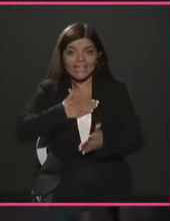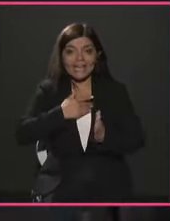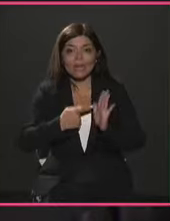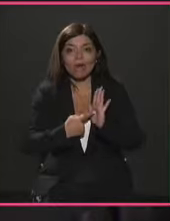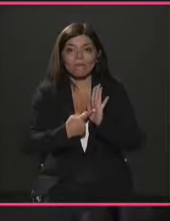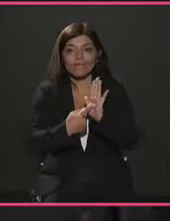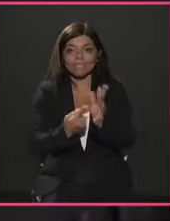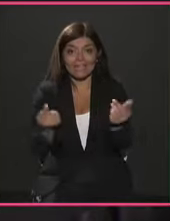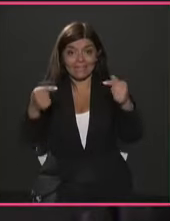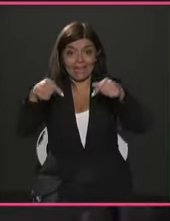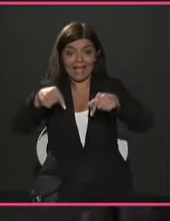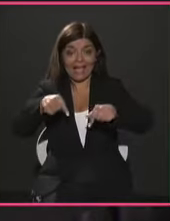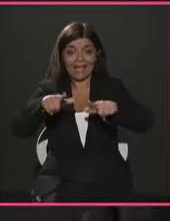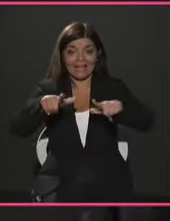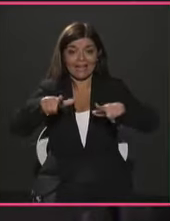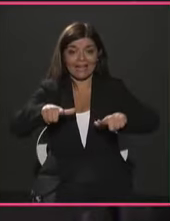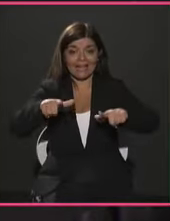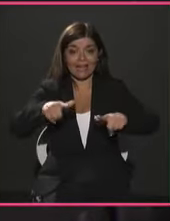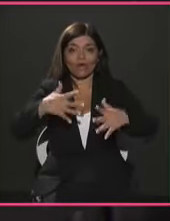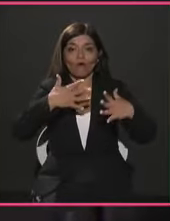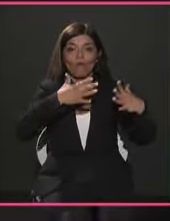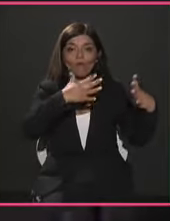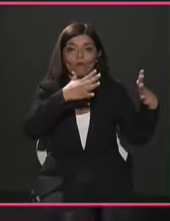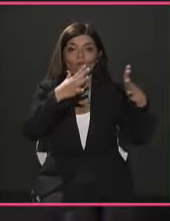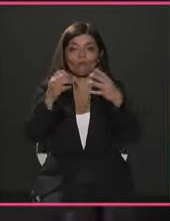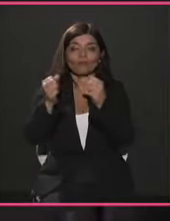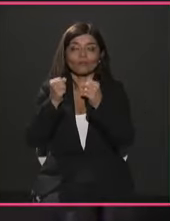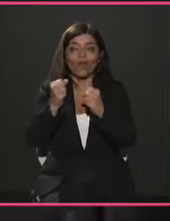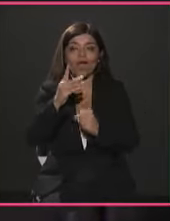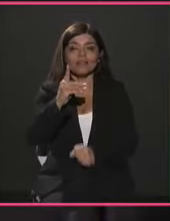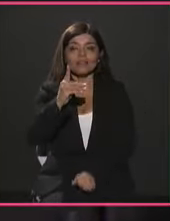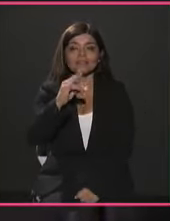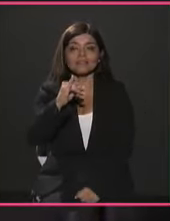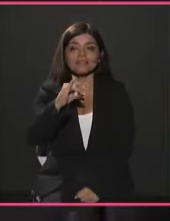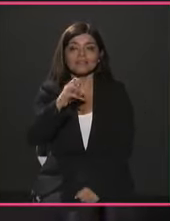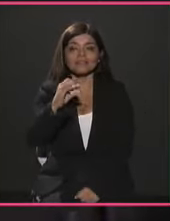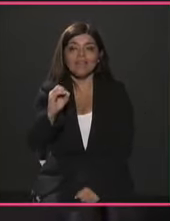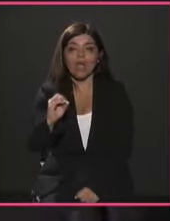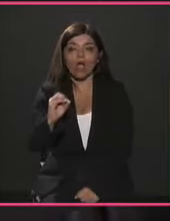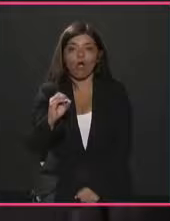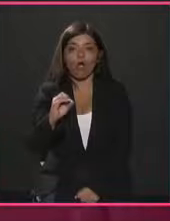invitar acá al escenario y le damos un tremendo aplauso a Diego